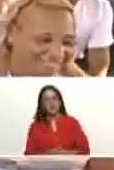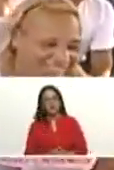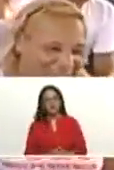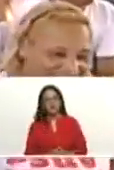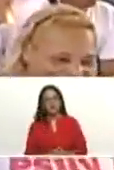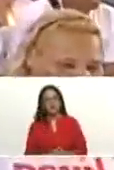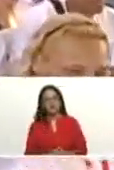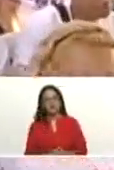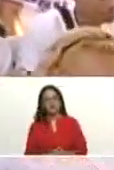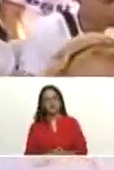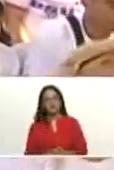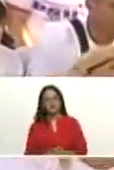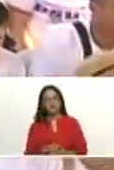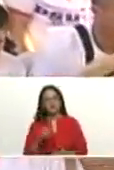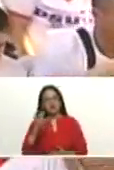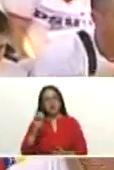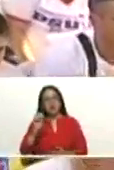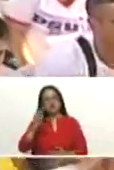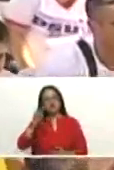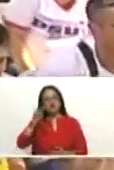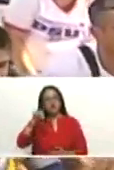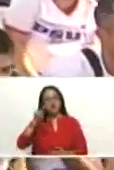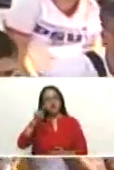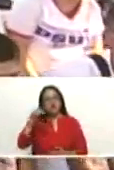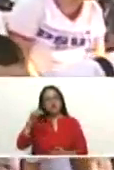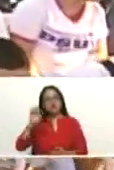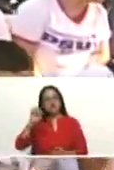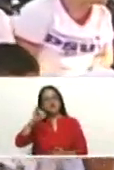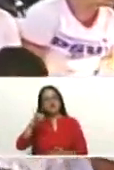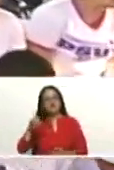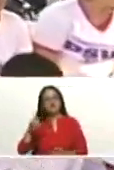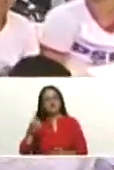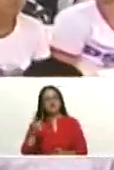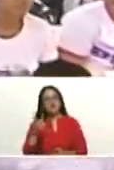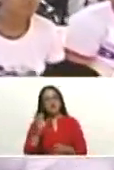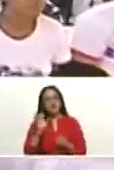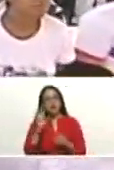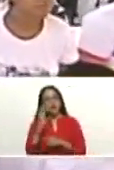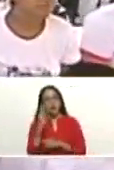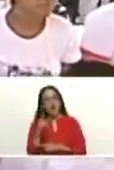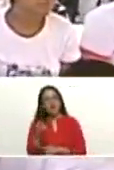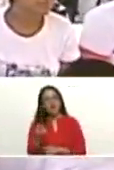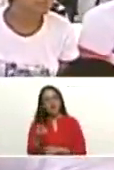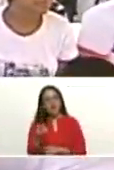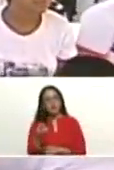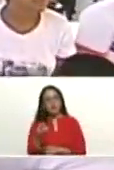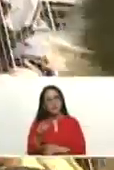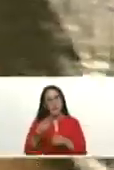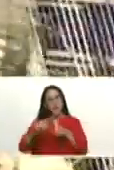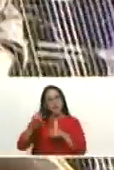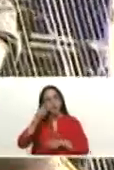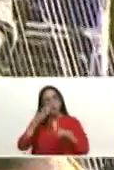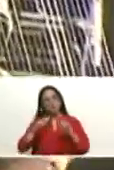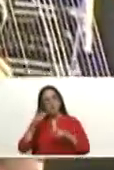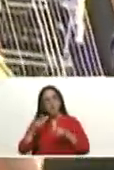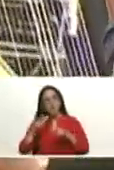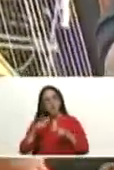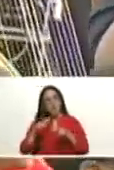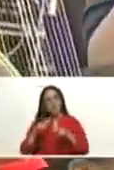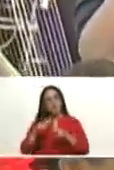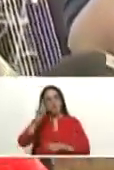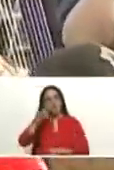Los Núñez. Fíjate. Edward en el 4, Alberto en el bajo,